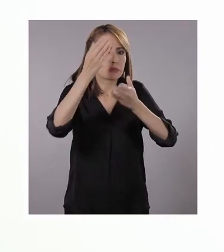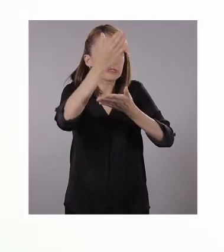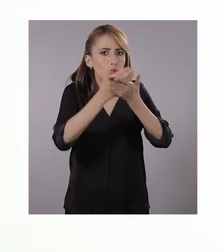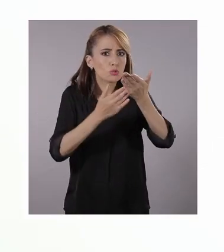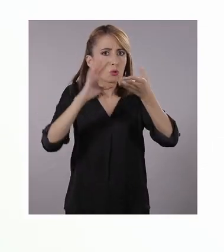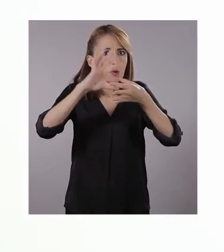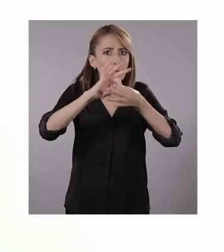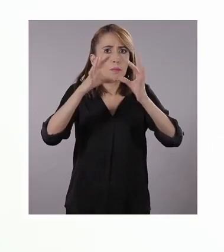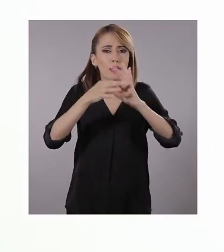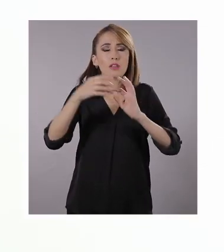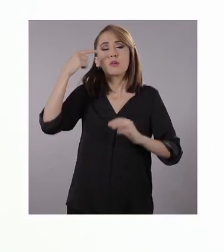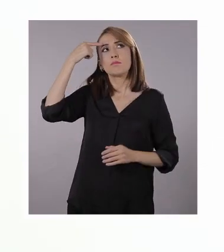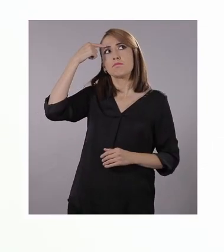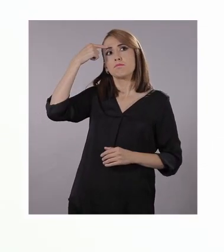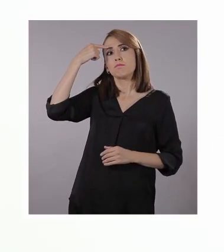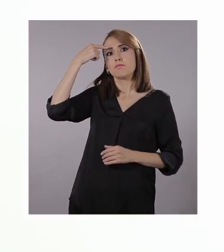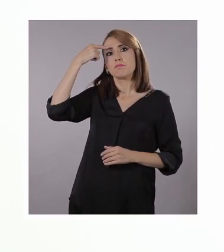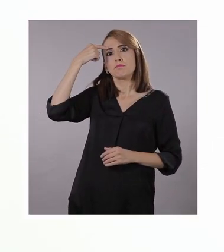Ya sé.